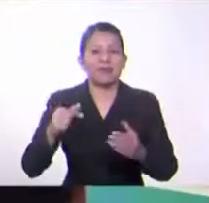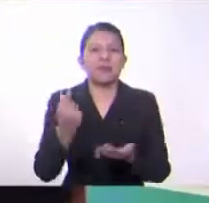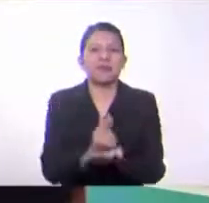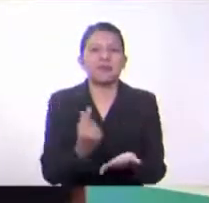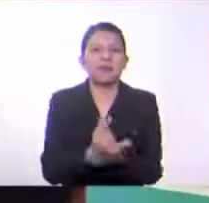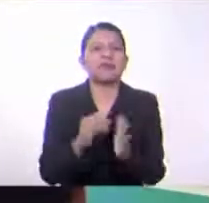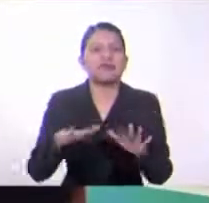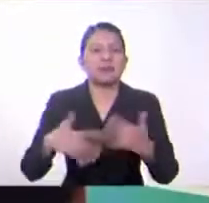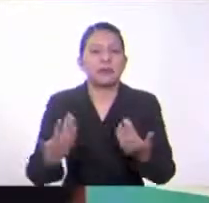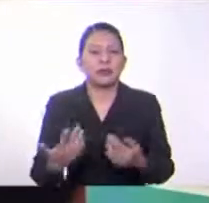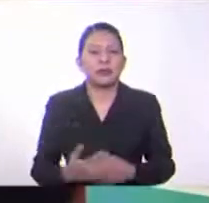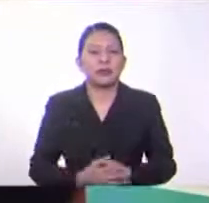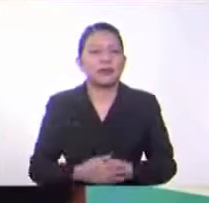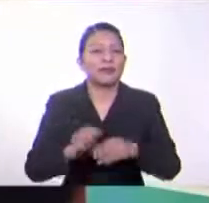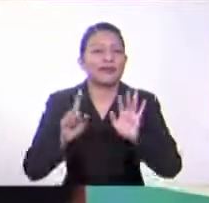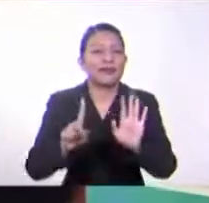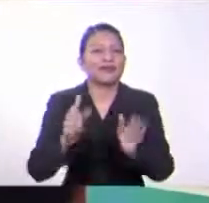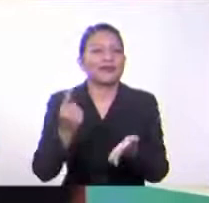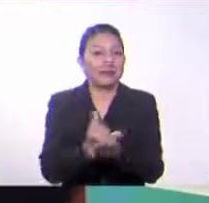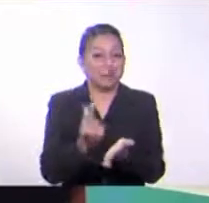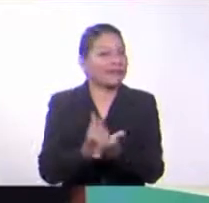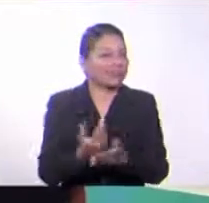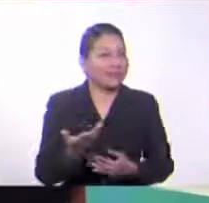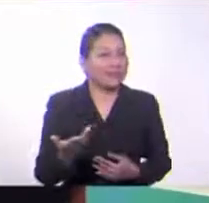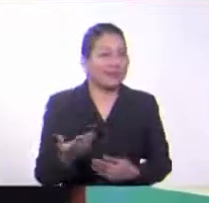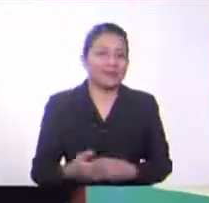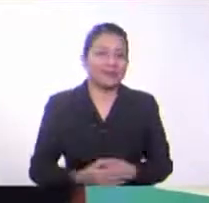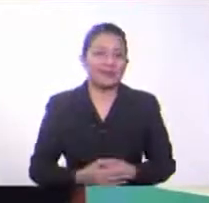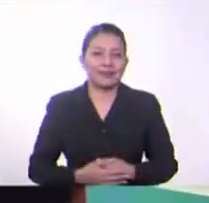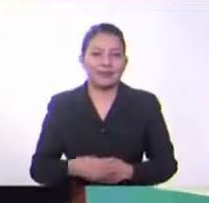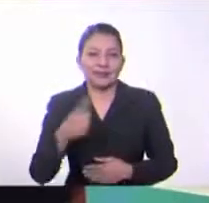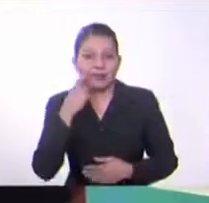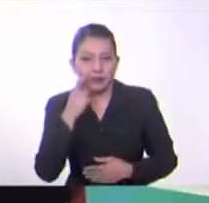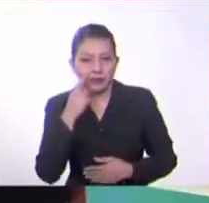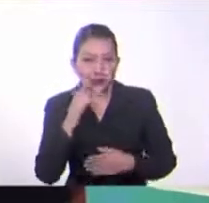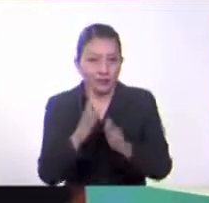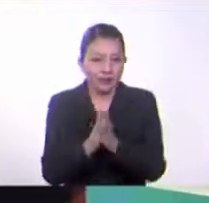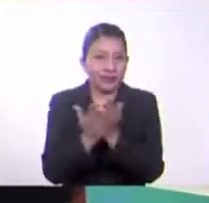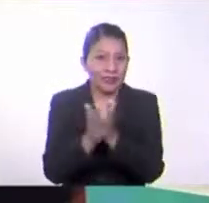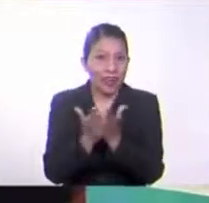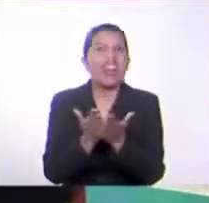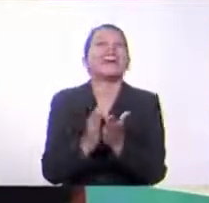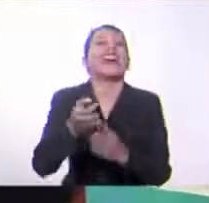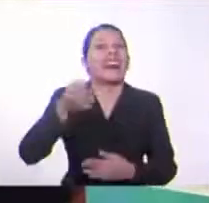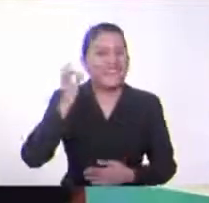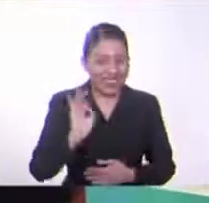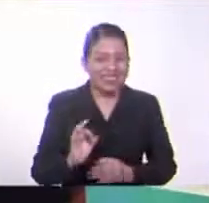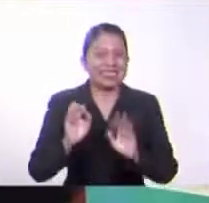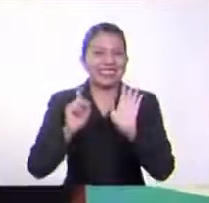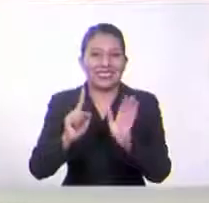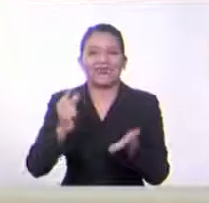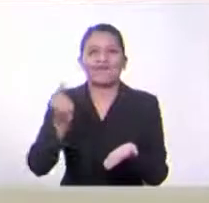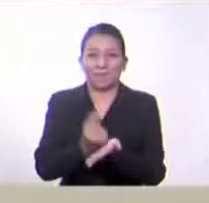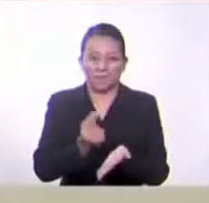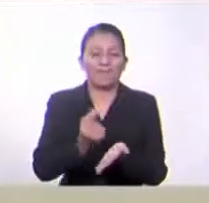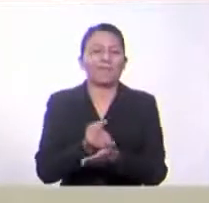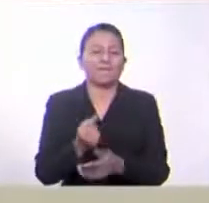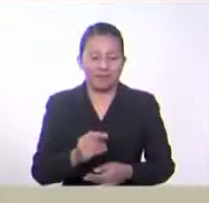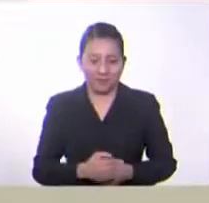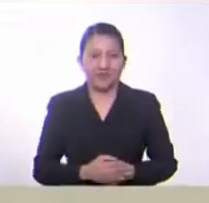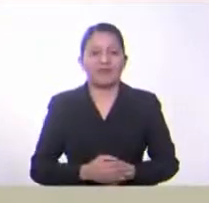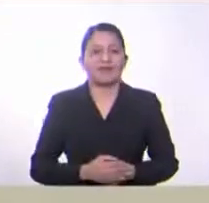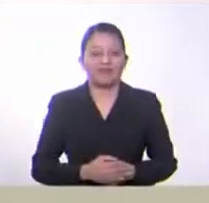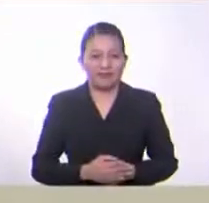Alejandro? Sexto grado, me parece. Así que, quiero ver, vamos a comprobar con el libro. ¡Sí! Hoy toca sexto grado. Así